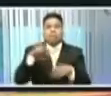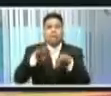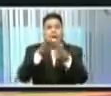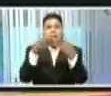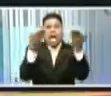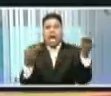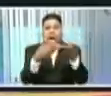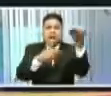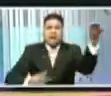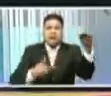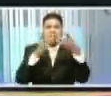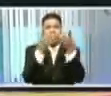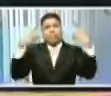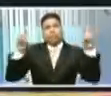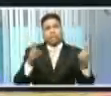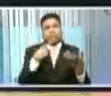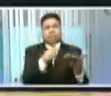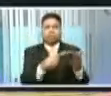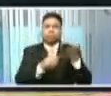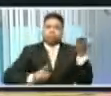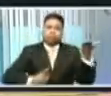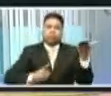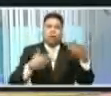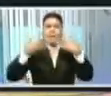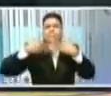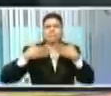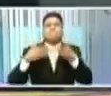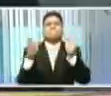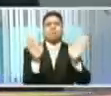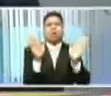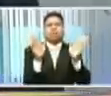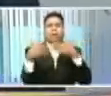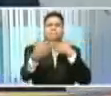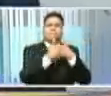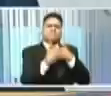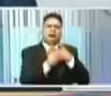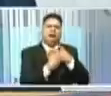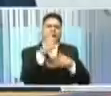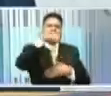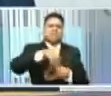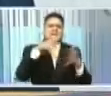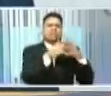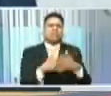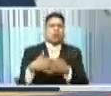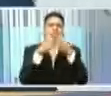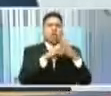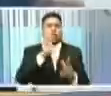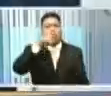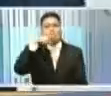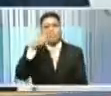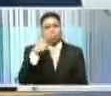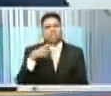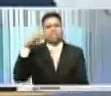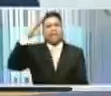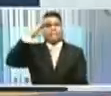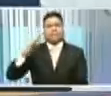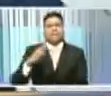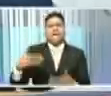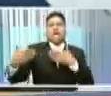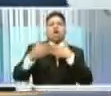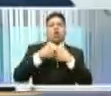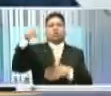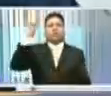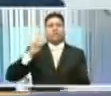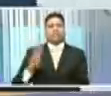Democrática y abrir las puertas a una intervención política y militar contra